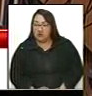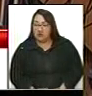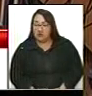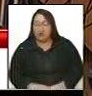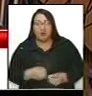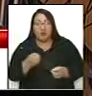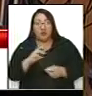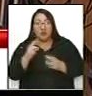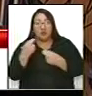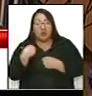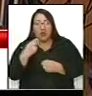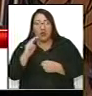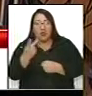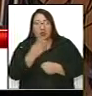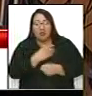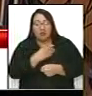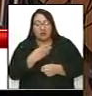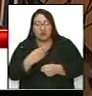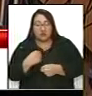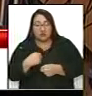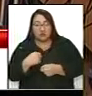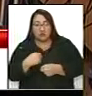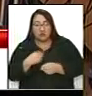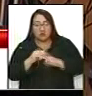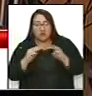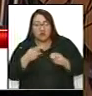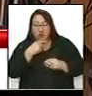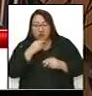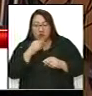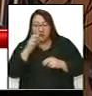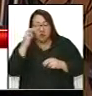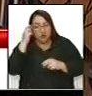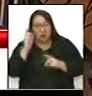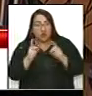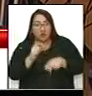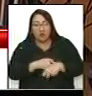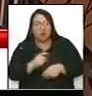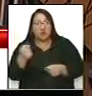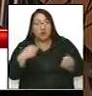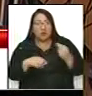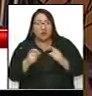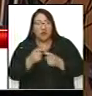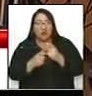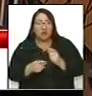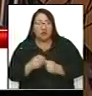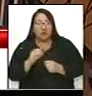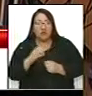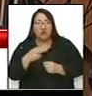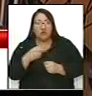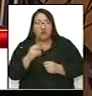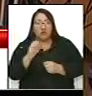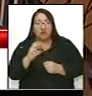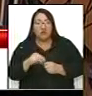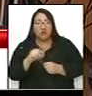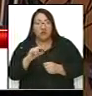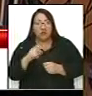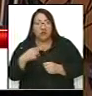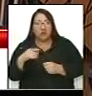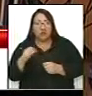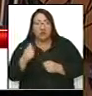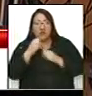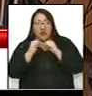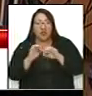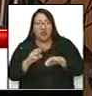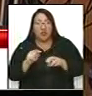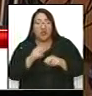Presentación de la vicepresidenta de la Mesa de Mujeres Parlamentarias. En algún momento estará llegando la congresista Ana María Choquehuanca, que es la secretaria